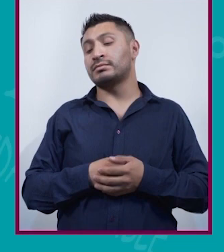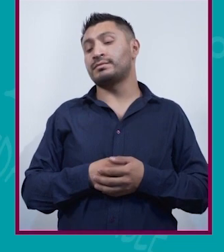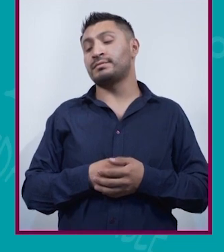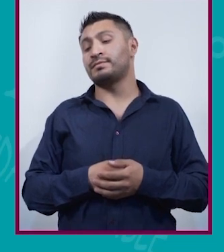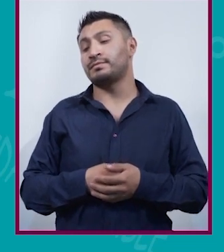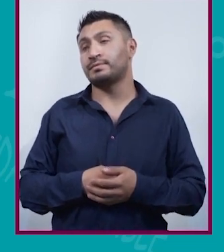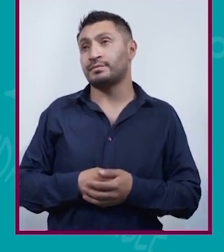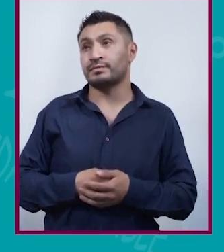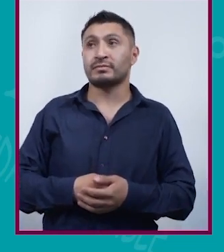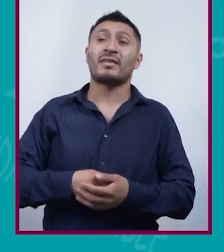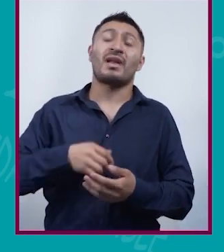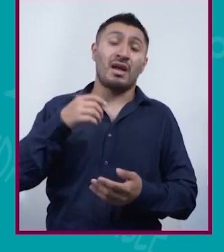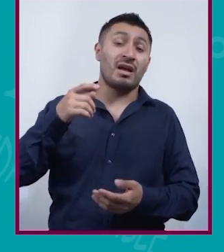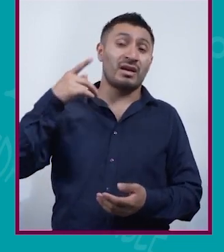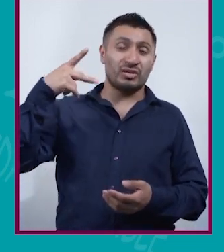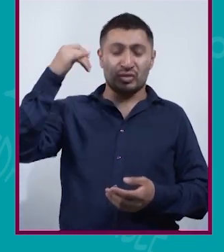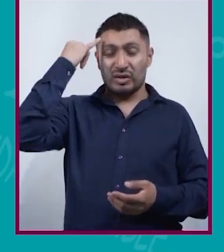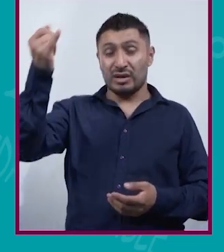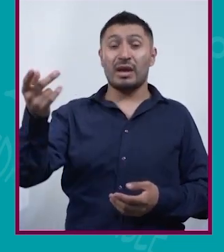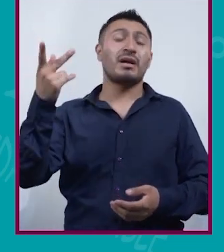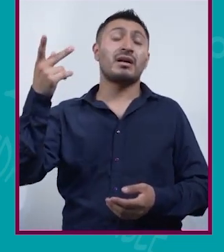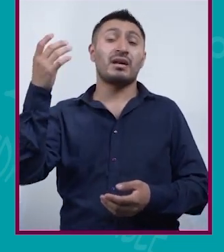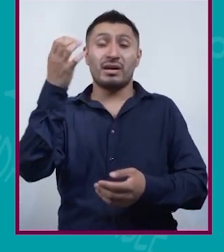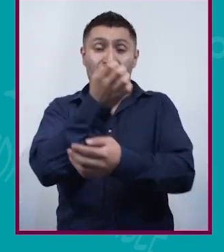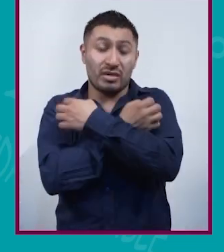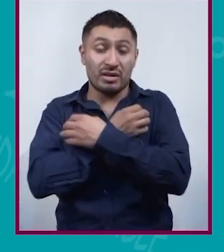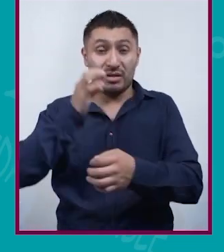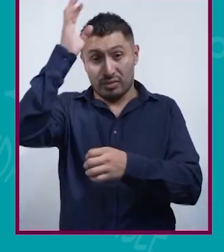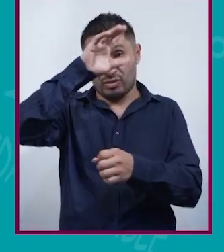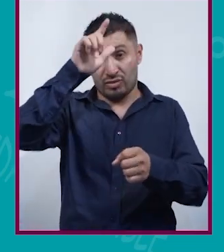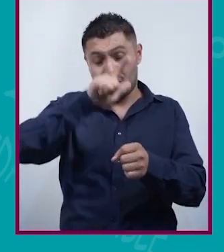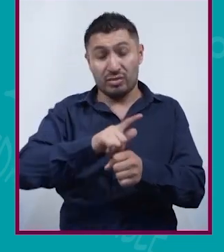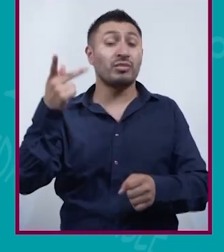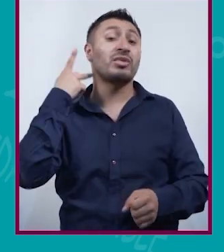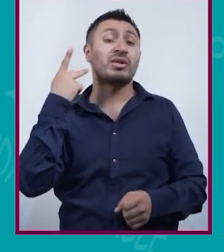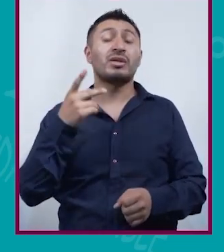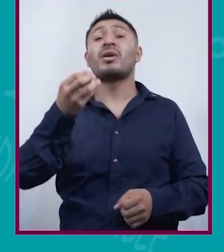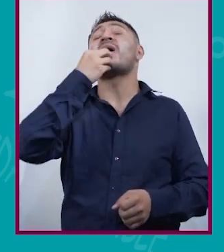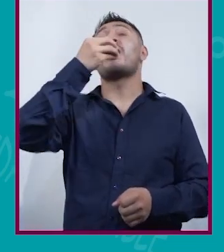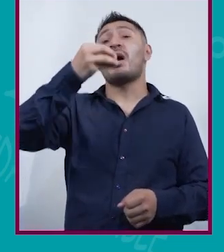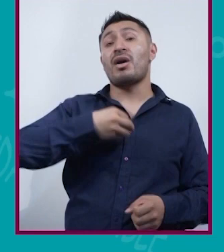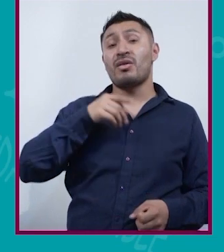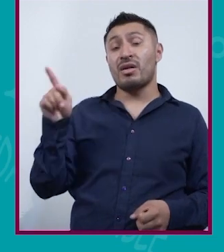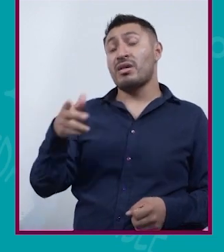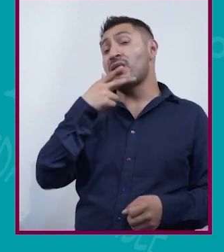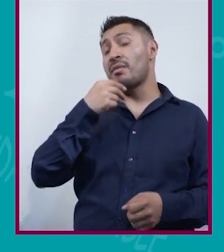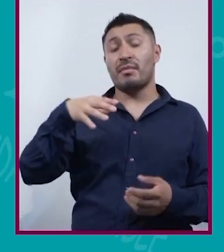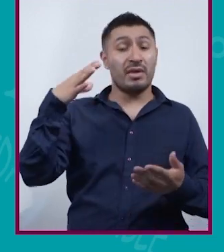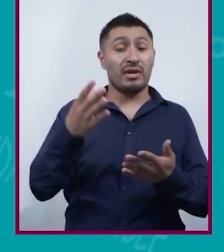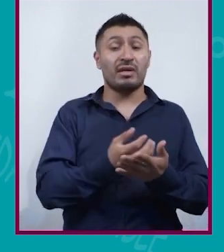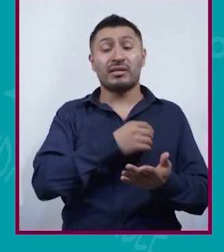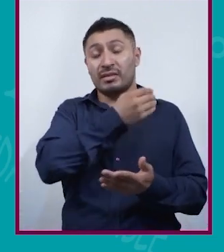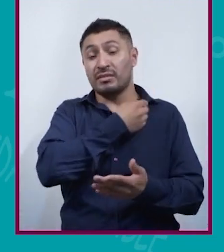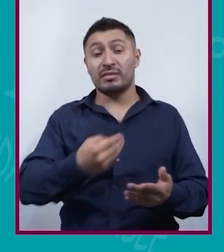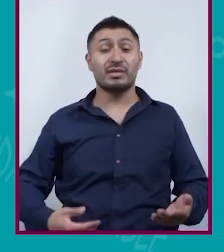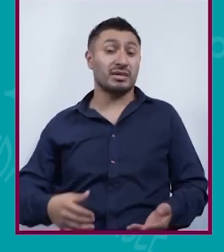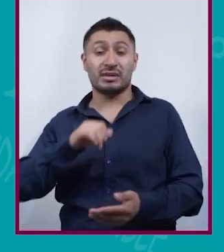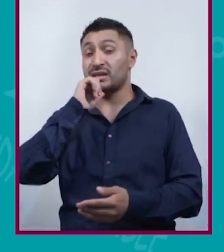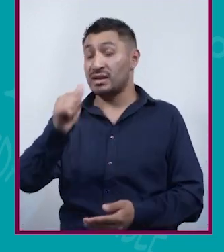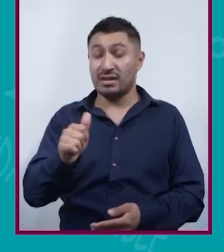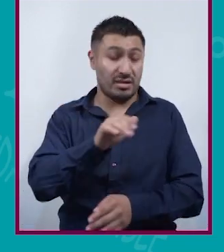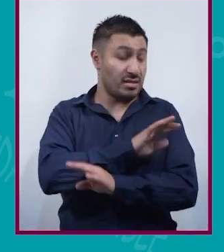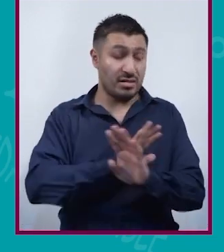educativo, es cultural y es político. A pesar de que Vasconcelos no haya ganado las elecciones